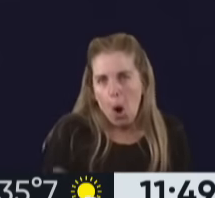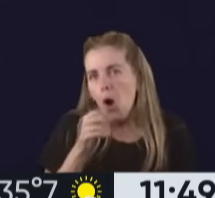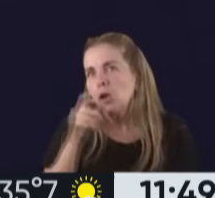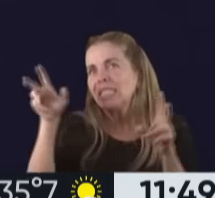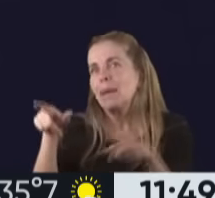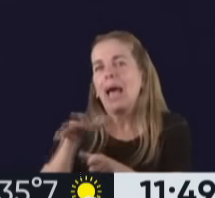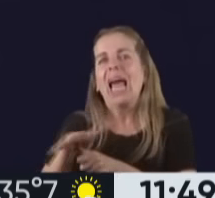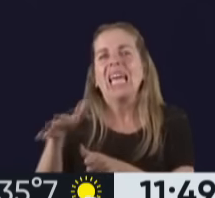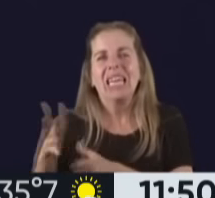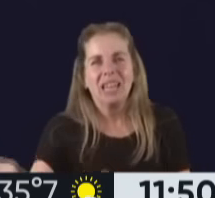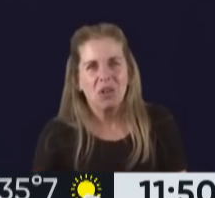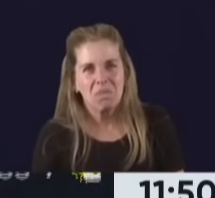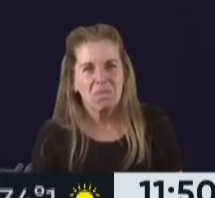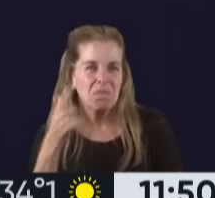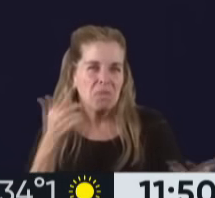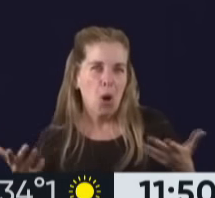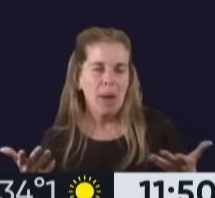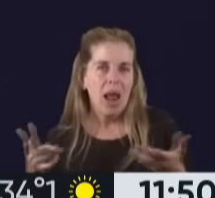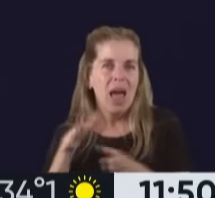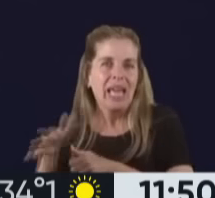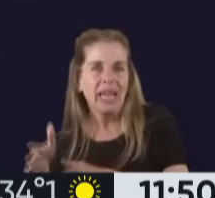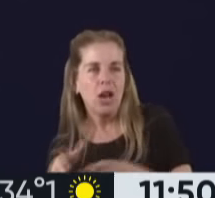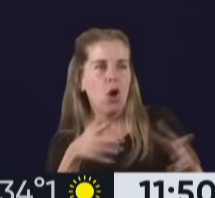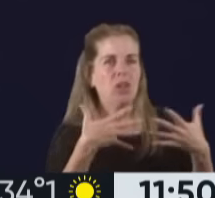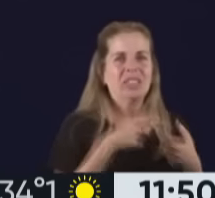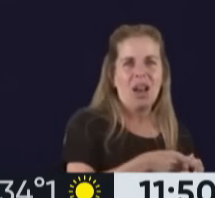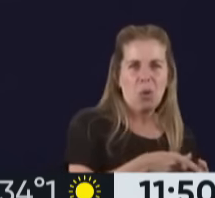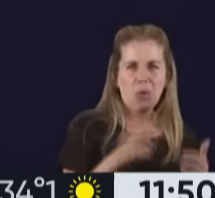un sinfín de gastos que